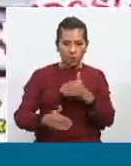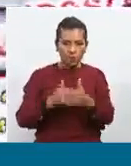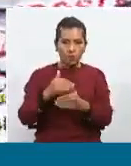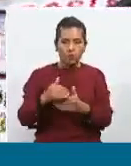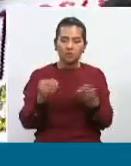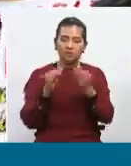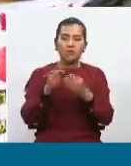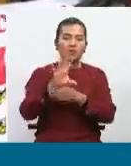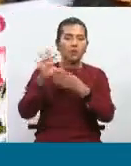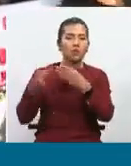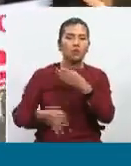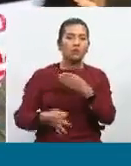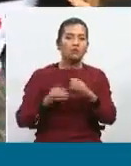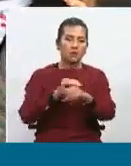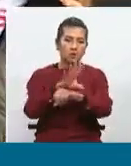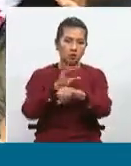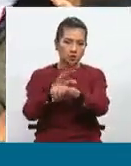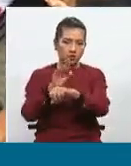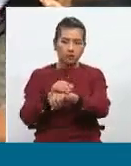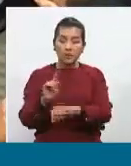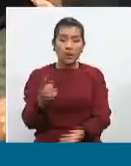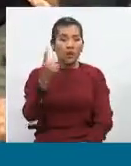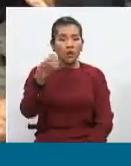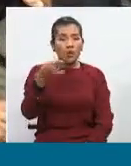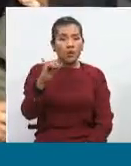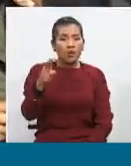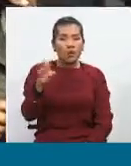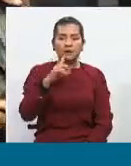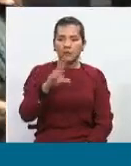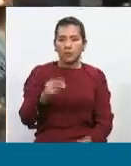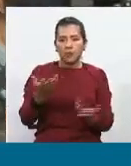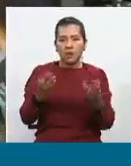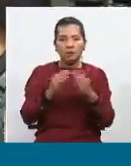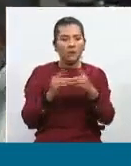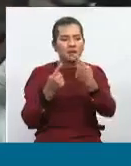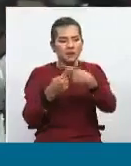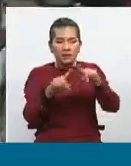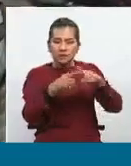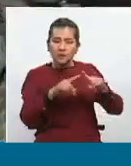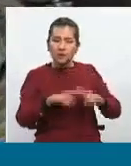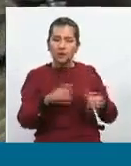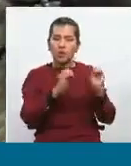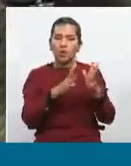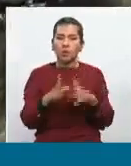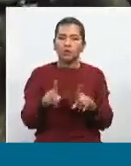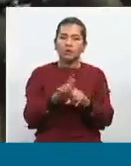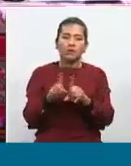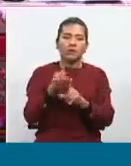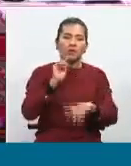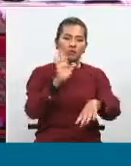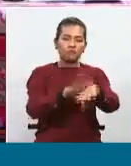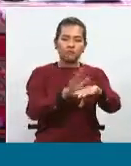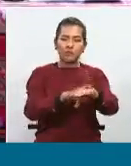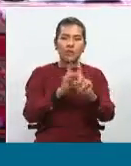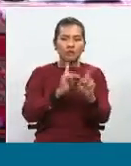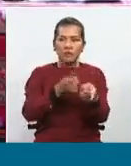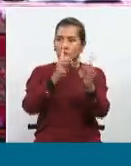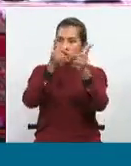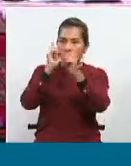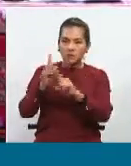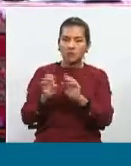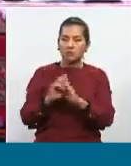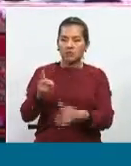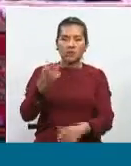las recomendaciones. No solamente la GIEI, hay varios organismos de derechos humanos que también han hecho recomendaciones similares: el doctor